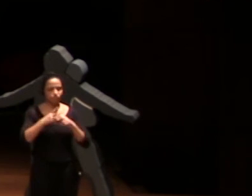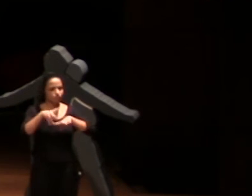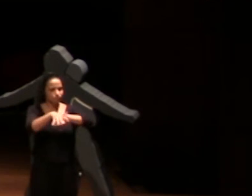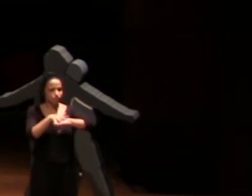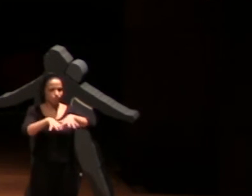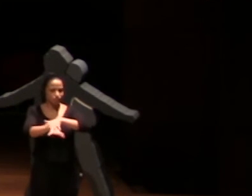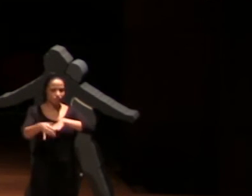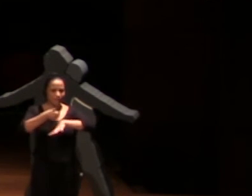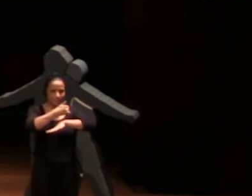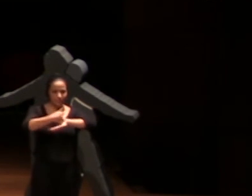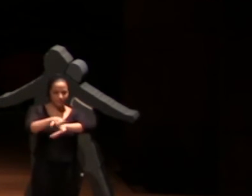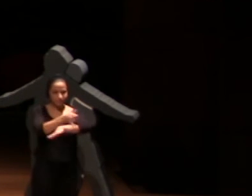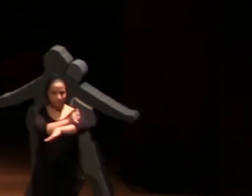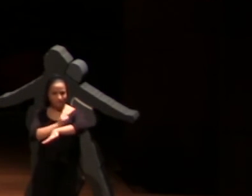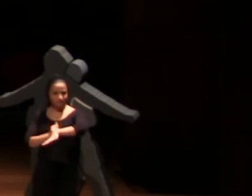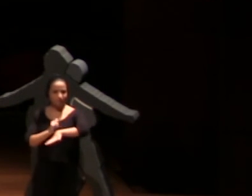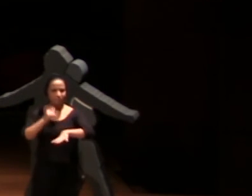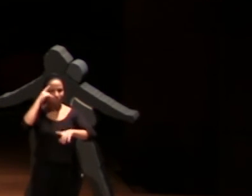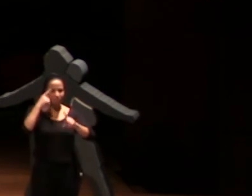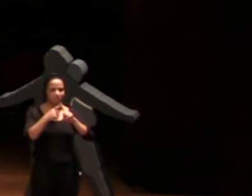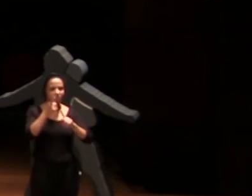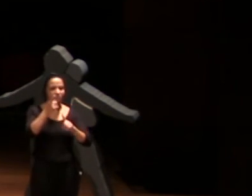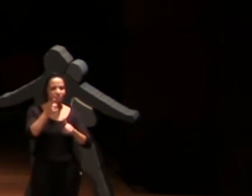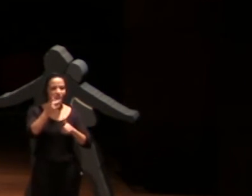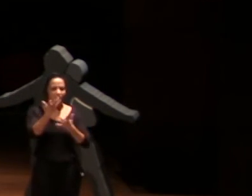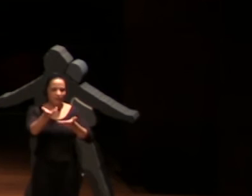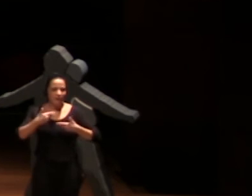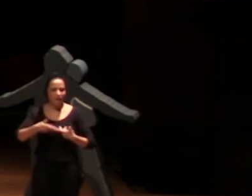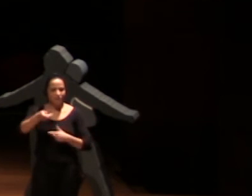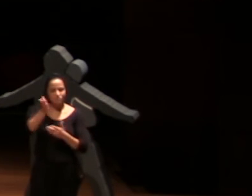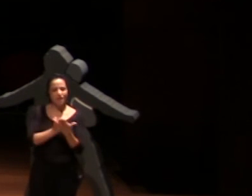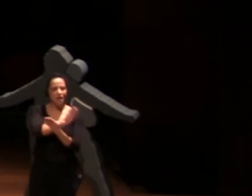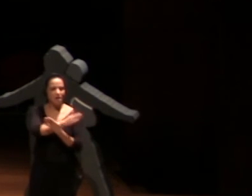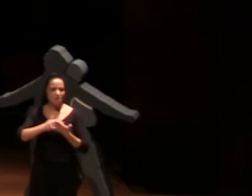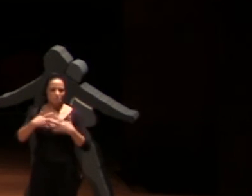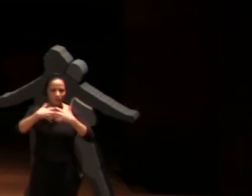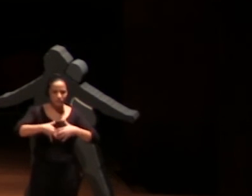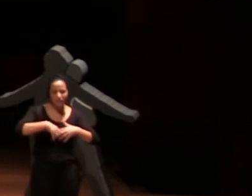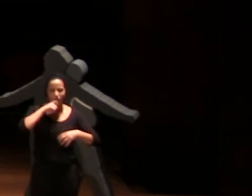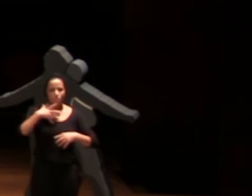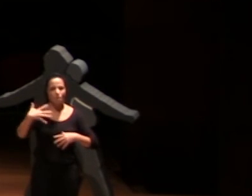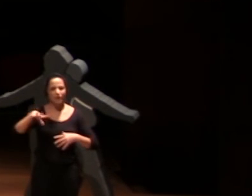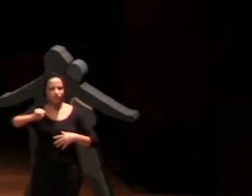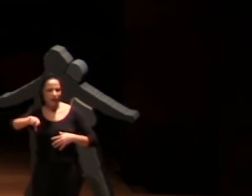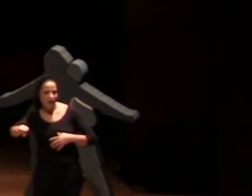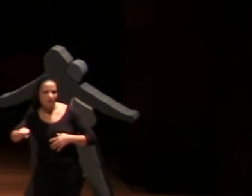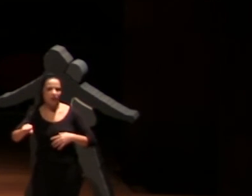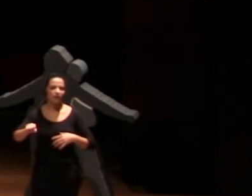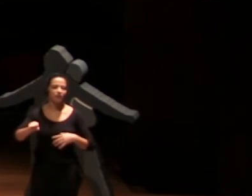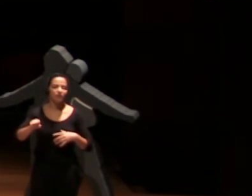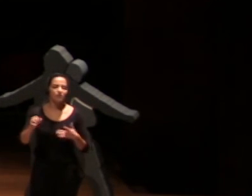inerciales con la electromiografía para describir patrones funcionales de tipos de agarre en la mano.